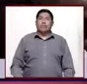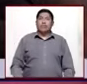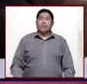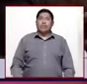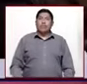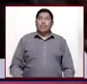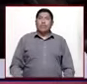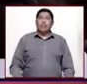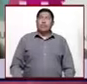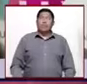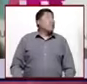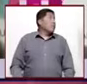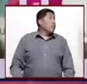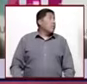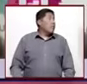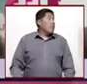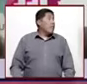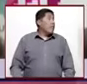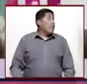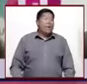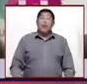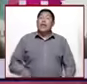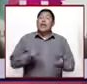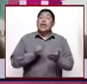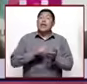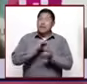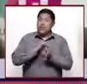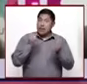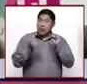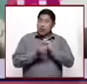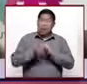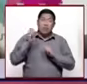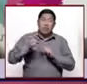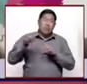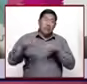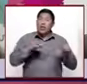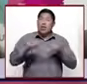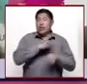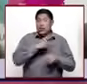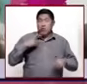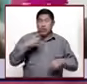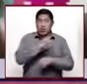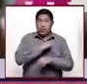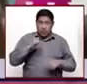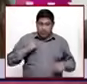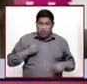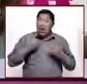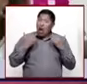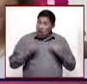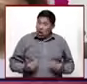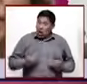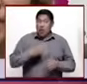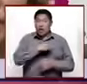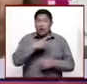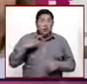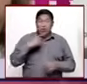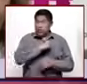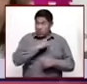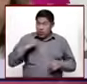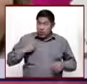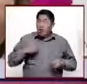Hay que hacer una reforma. Y esa reforma tienen que hacerlo los diputados. Ahorita los diputados se están lavando las